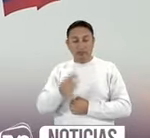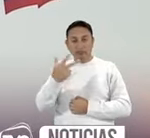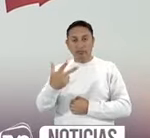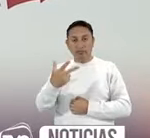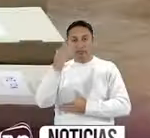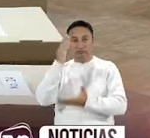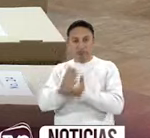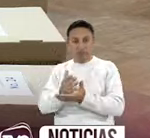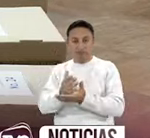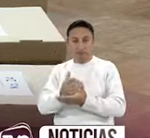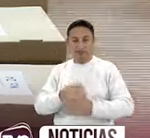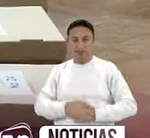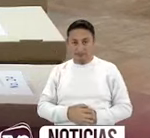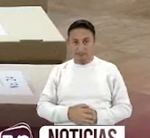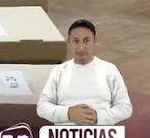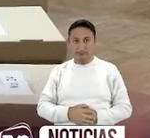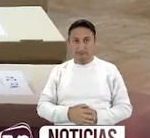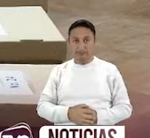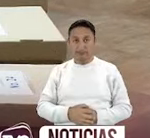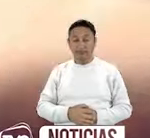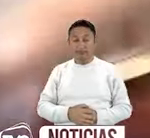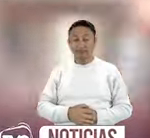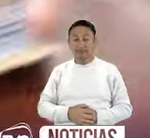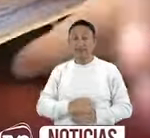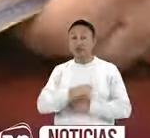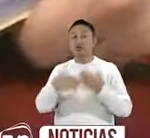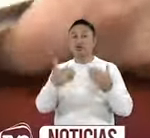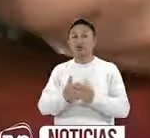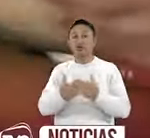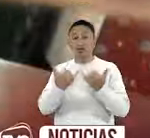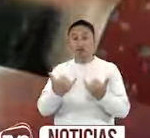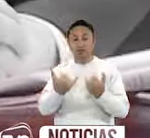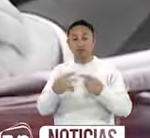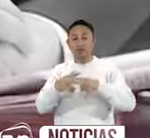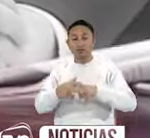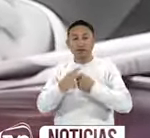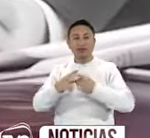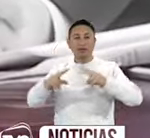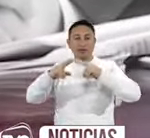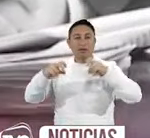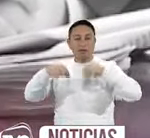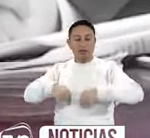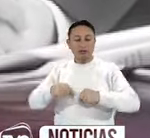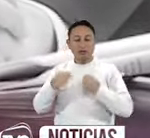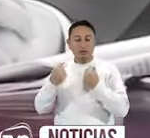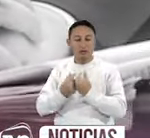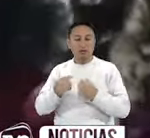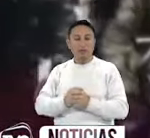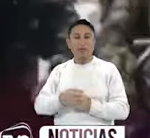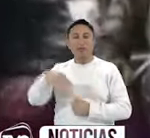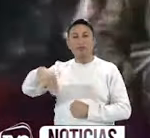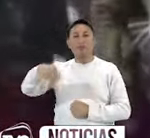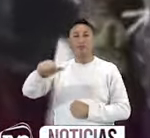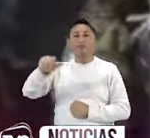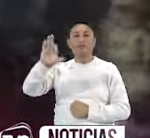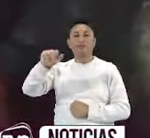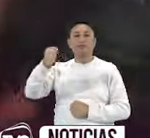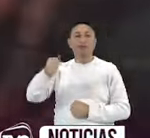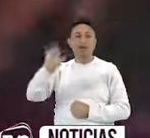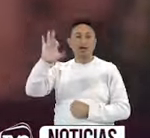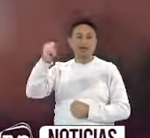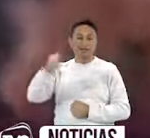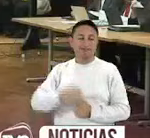judicial. Todos son investigados por presunta delincuencia organizada en el caso Metástasis. Ya